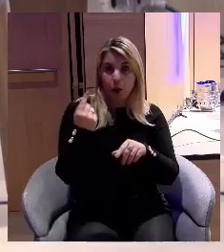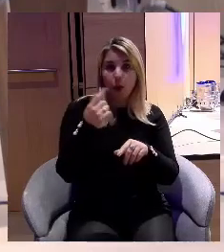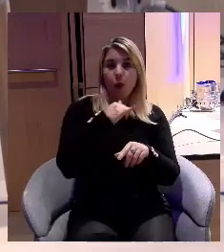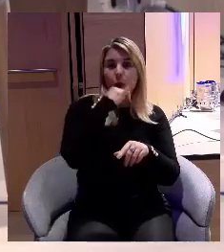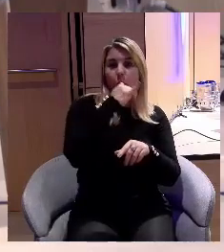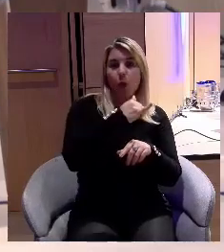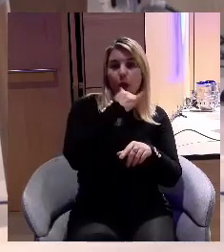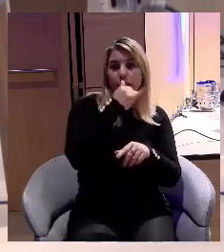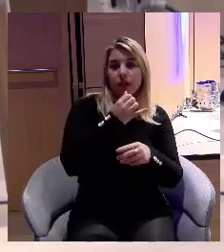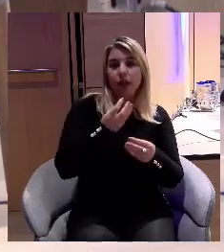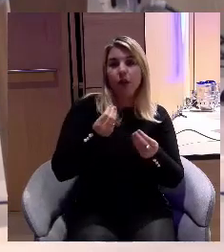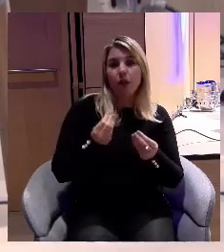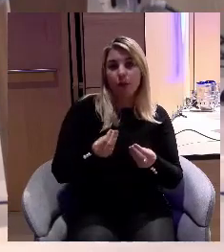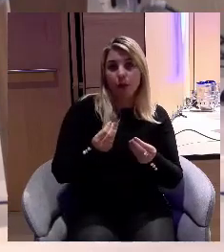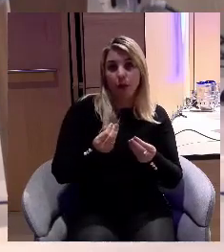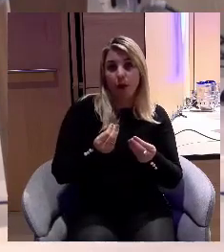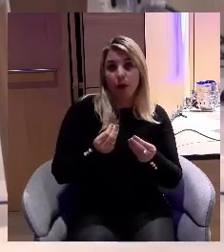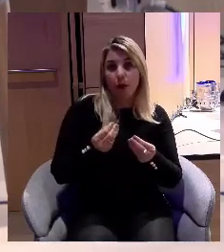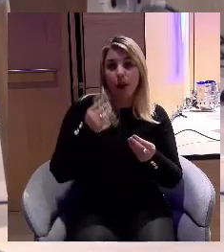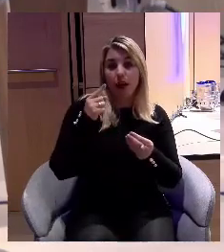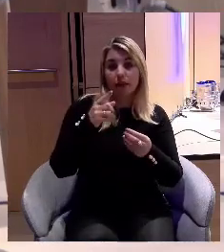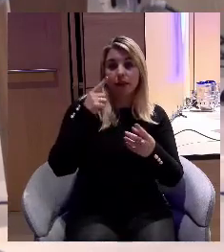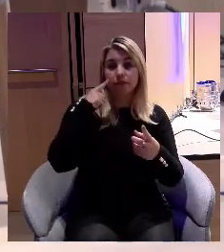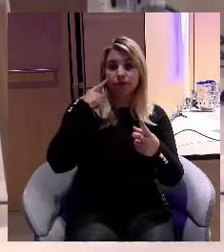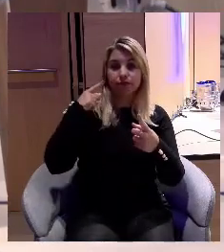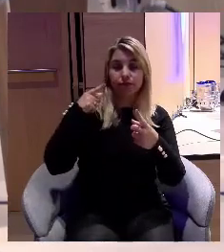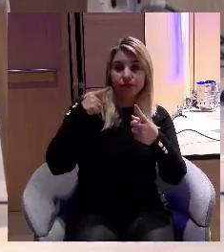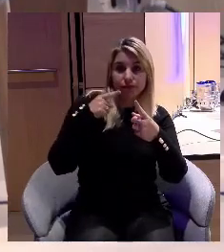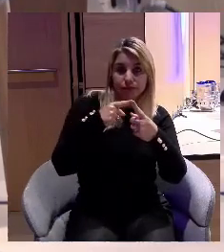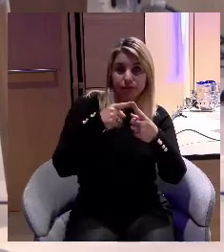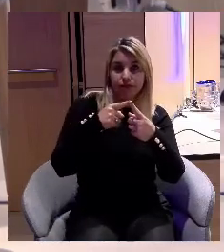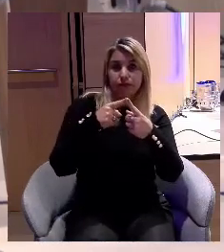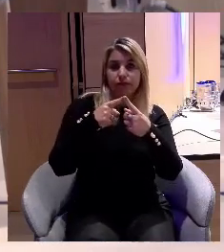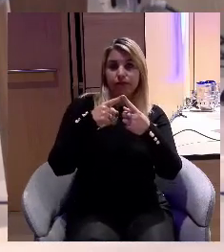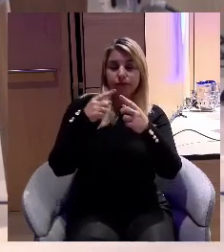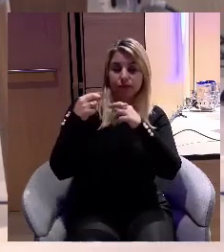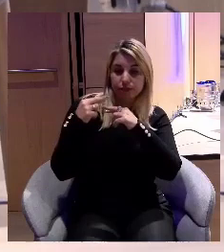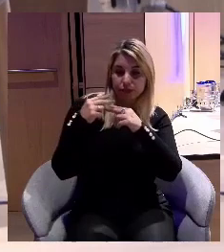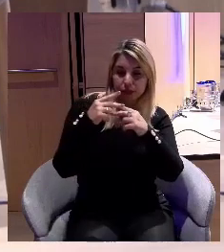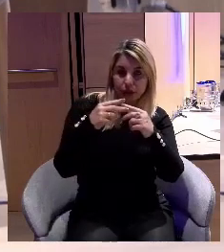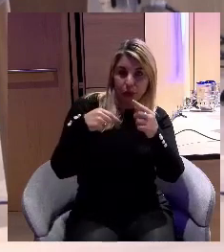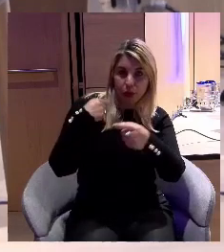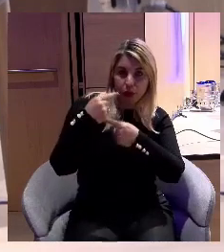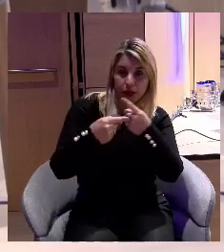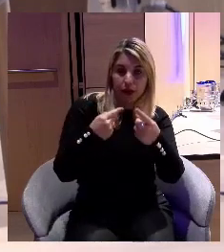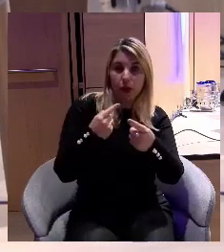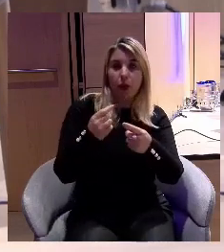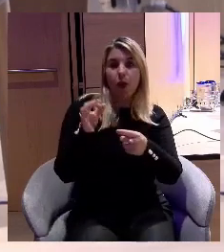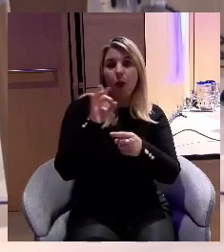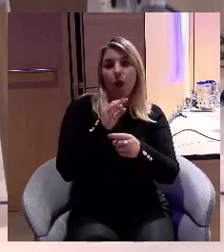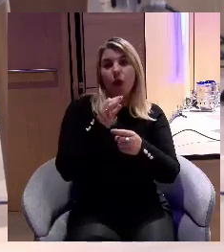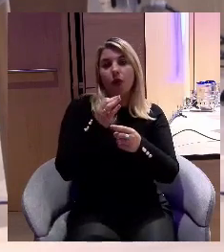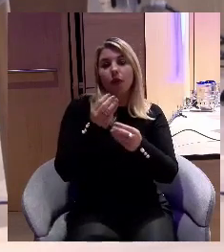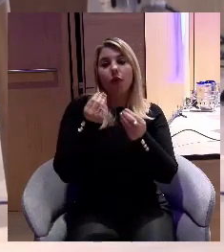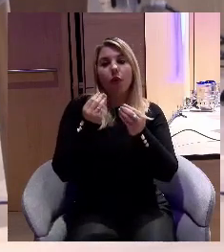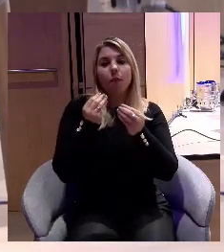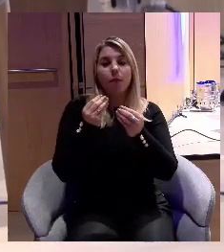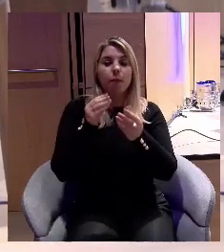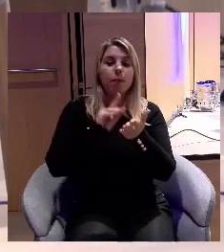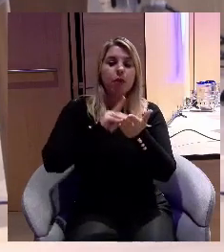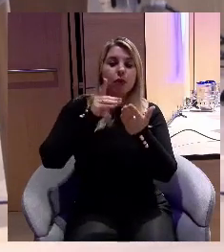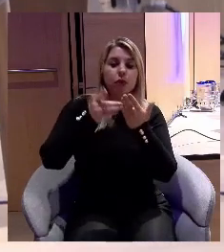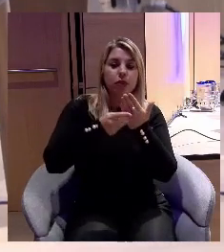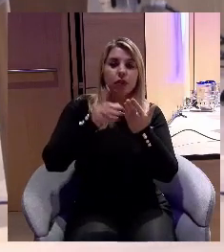cuenten cómo tiene que ser esta iniciativa sustentable o cómo quieren que sea su próximo